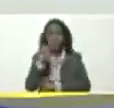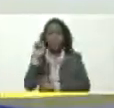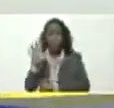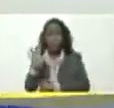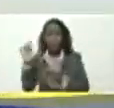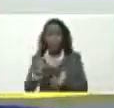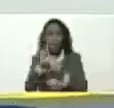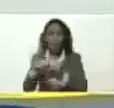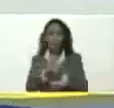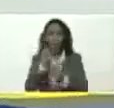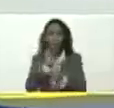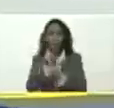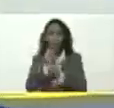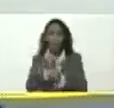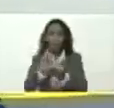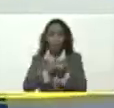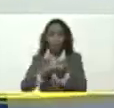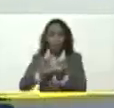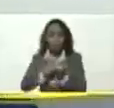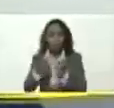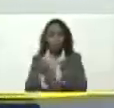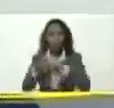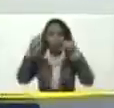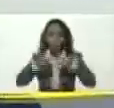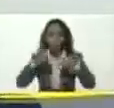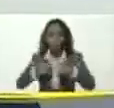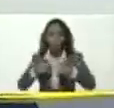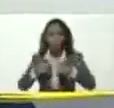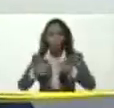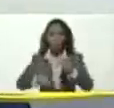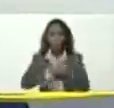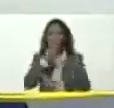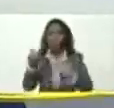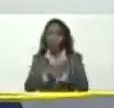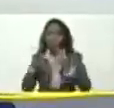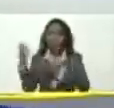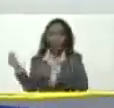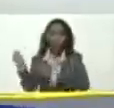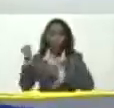libros digitales. Nada más hoy, señor presidente, hemos traído